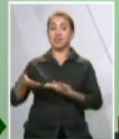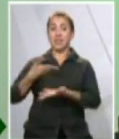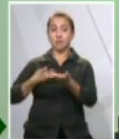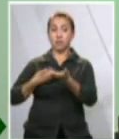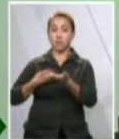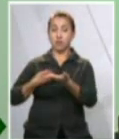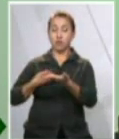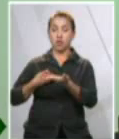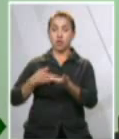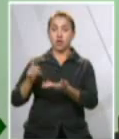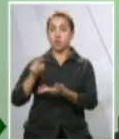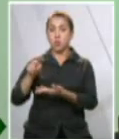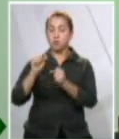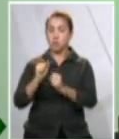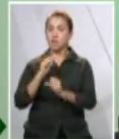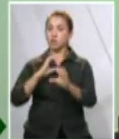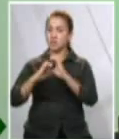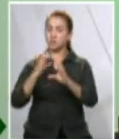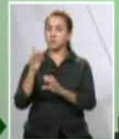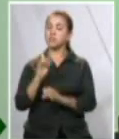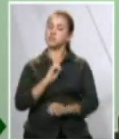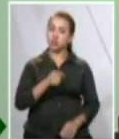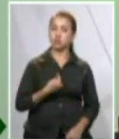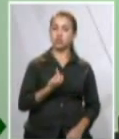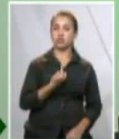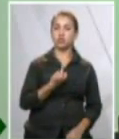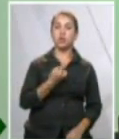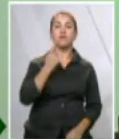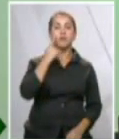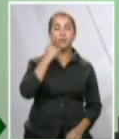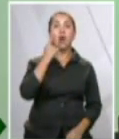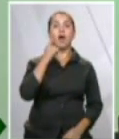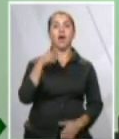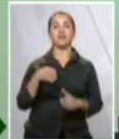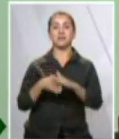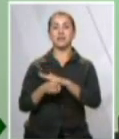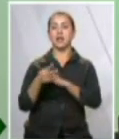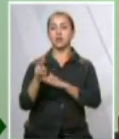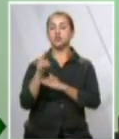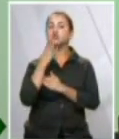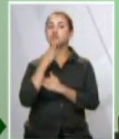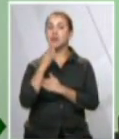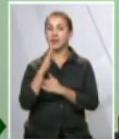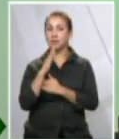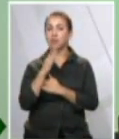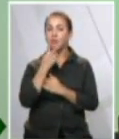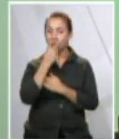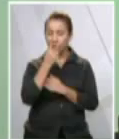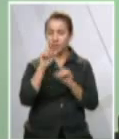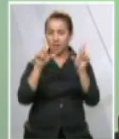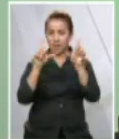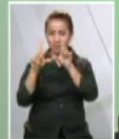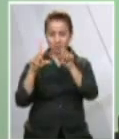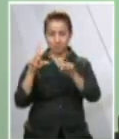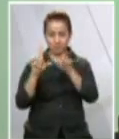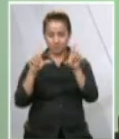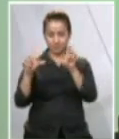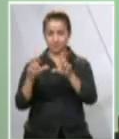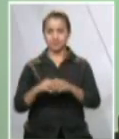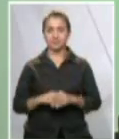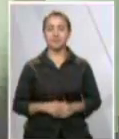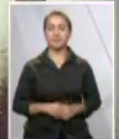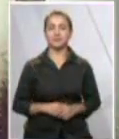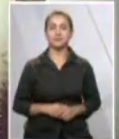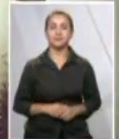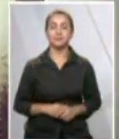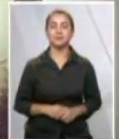no es la posibilidad de comunicarse solamente, sino nosotros la posibilidad de acceder a su talento. Veamos el caso de Alberto.